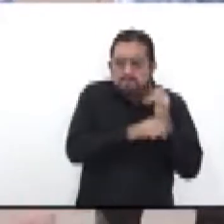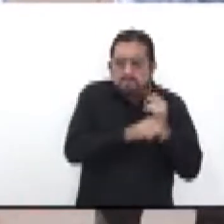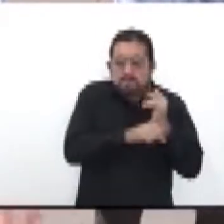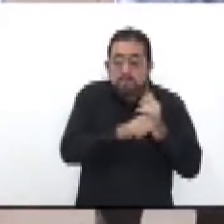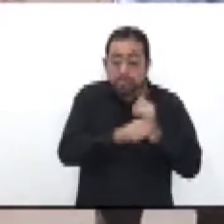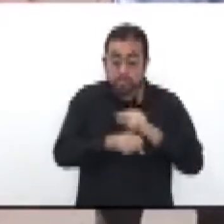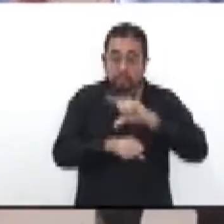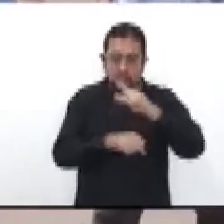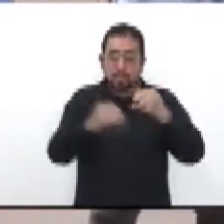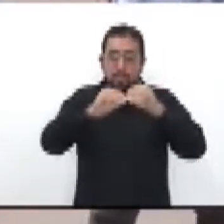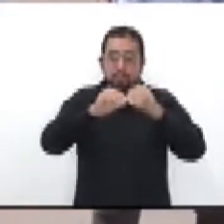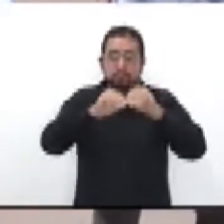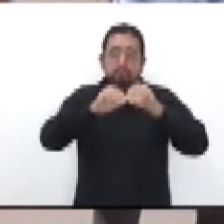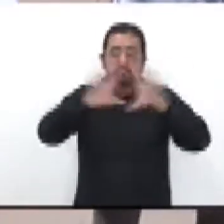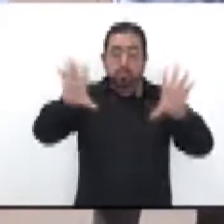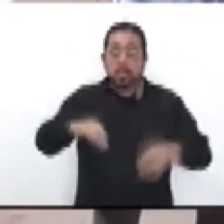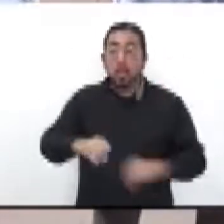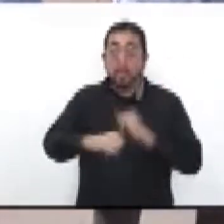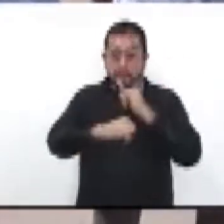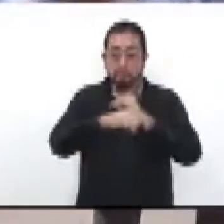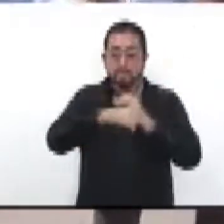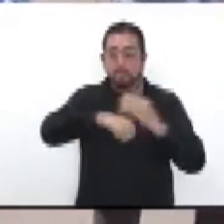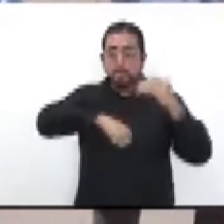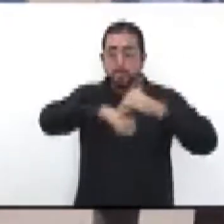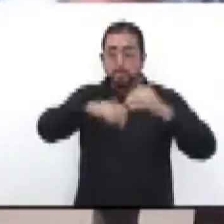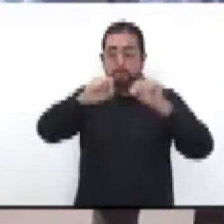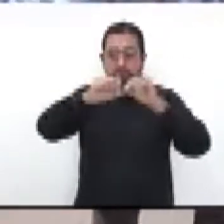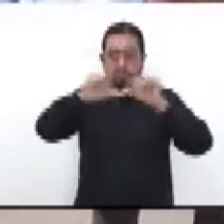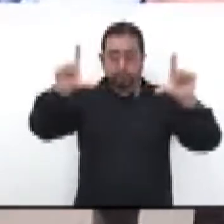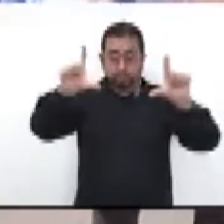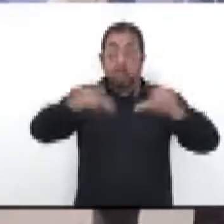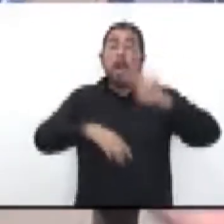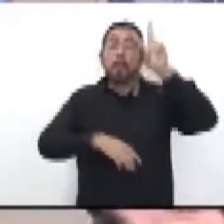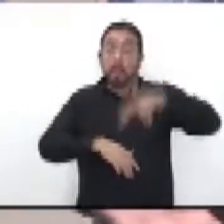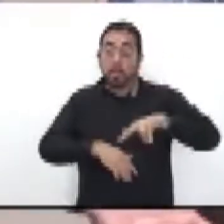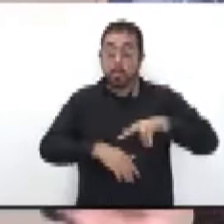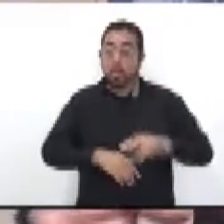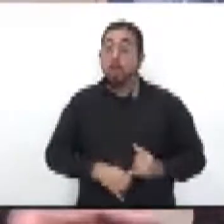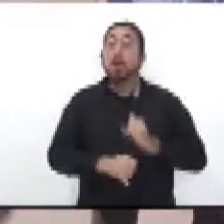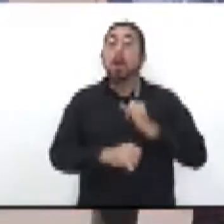los publicaremos en las páginas de internet para que quede claro